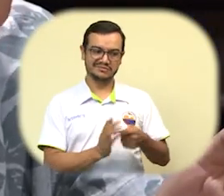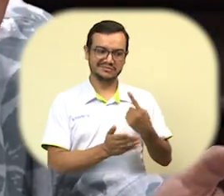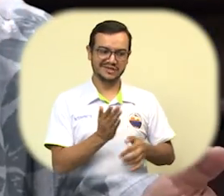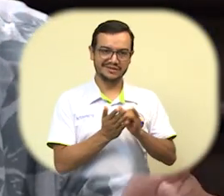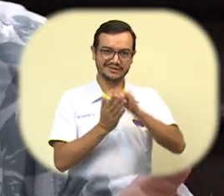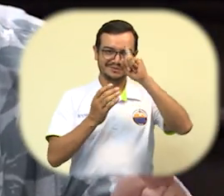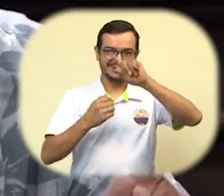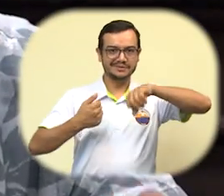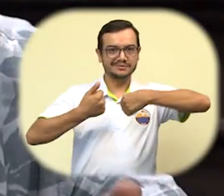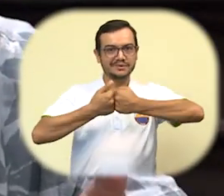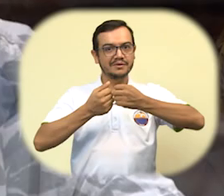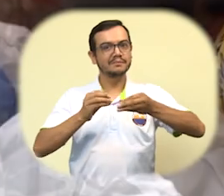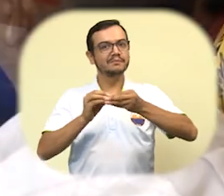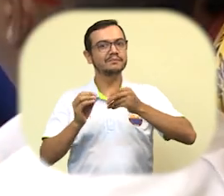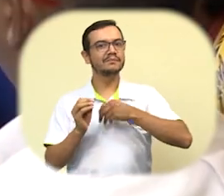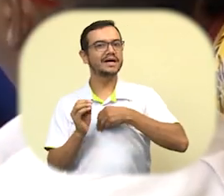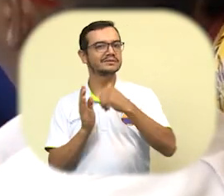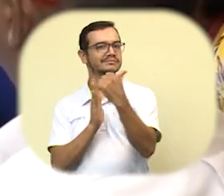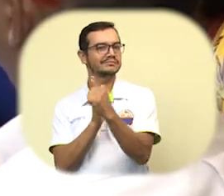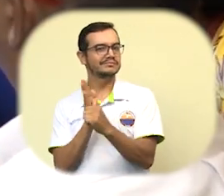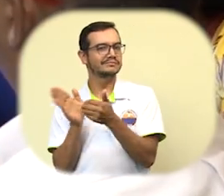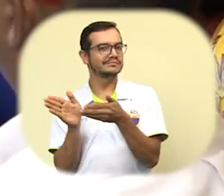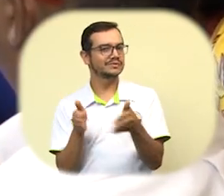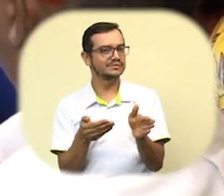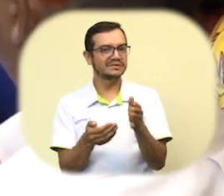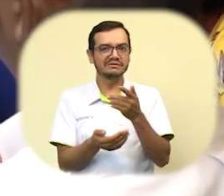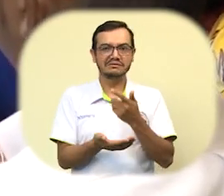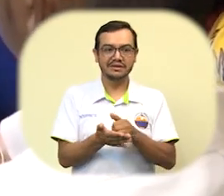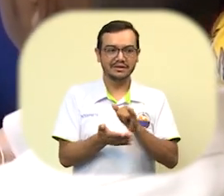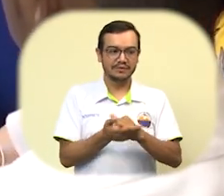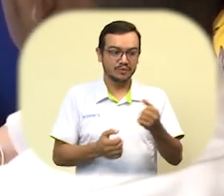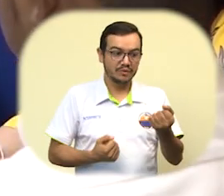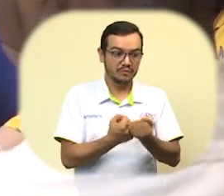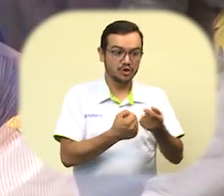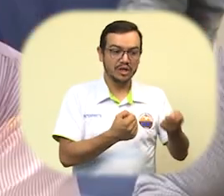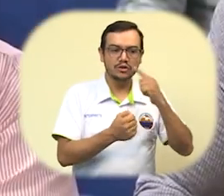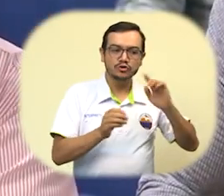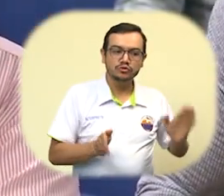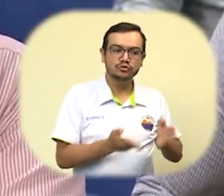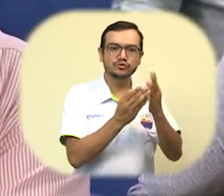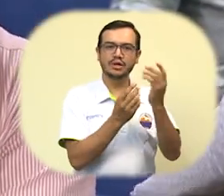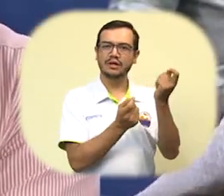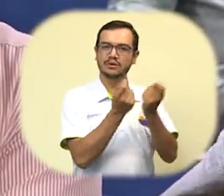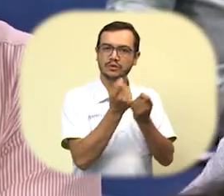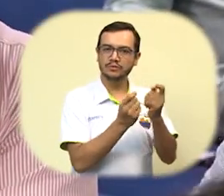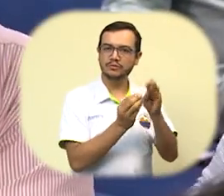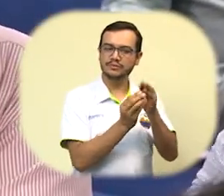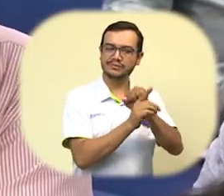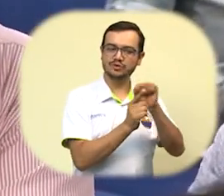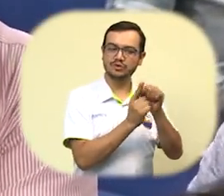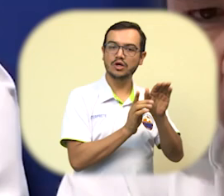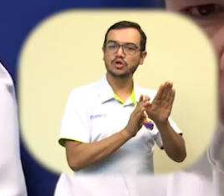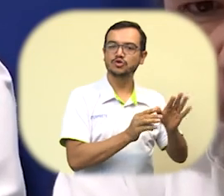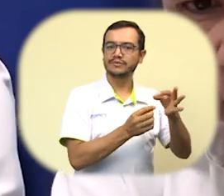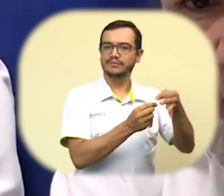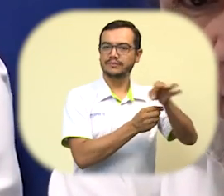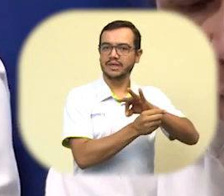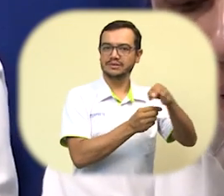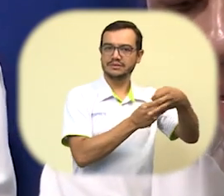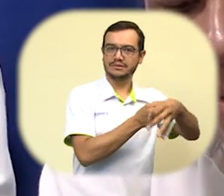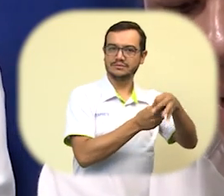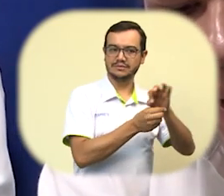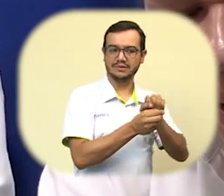trabajo convenios y programas para promover el desarrollo económico y social de la zona bananera, atendiendo a un esquema